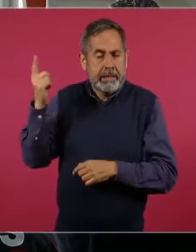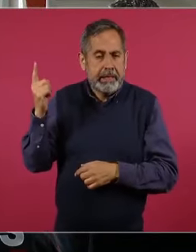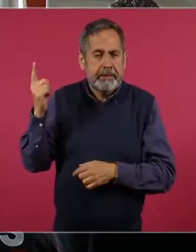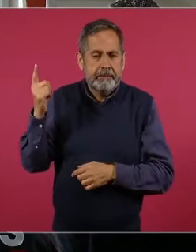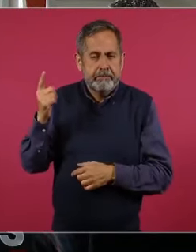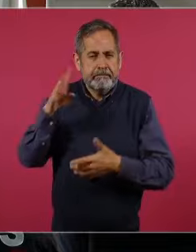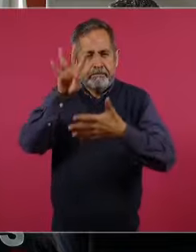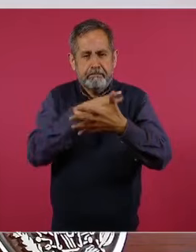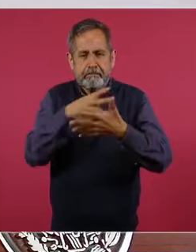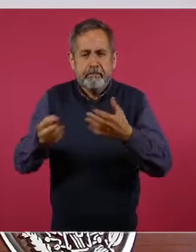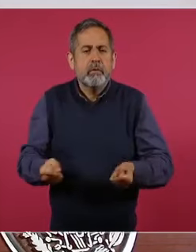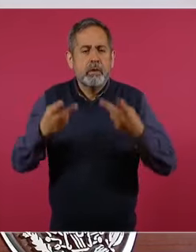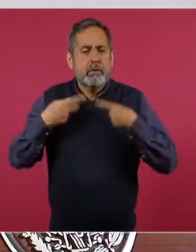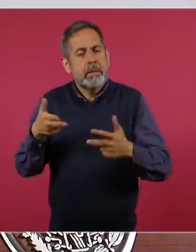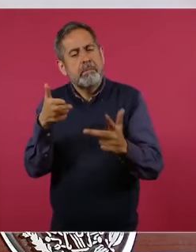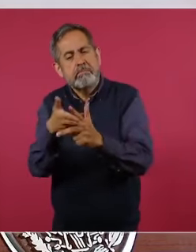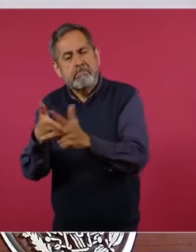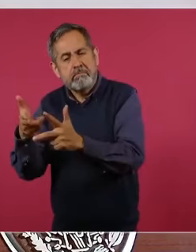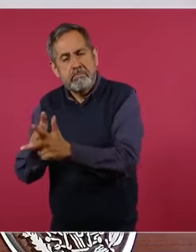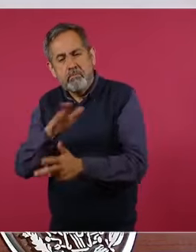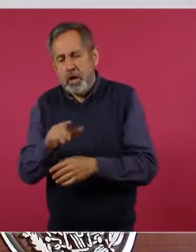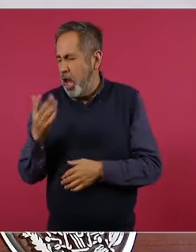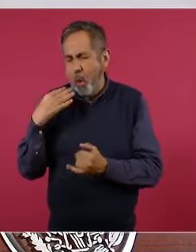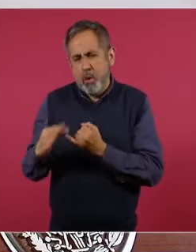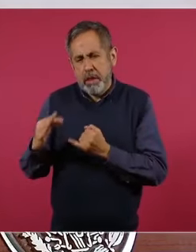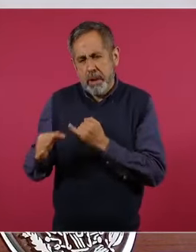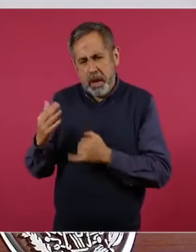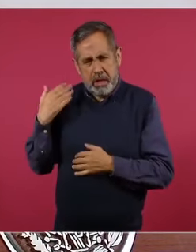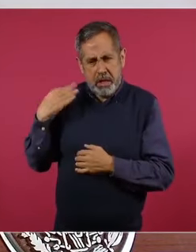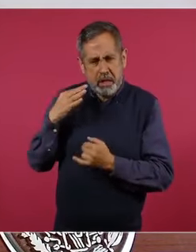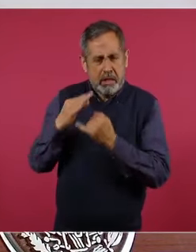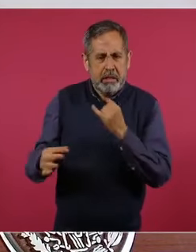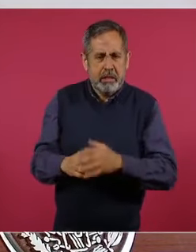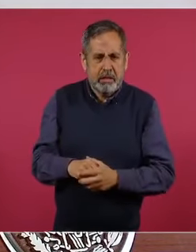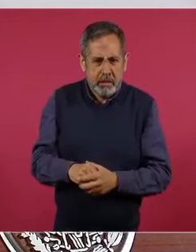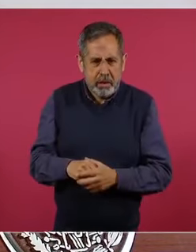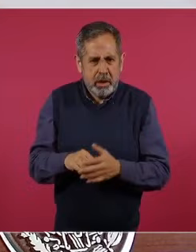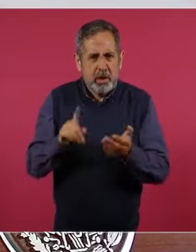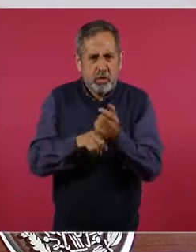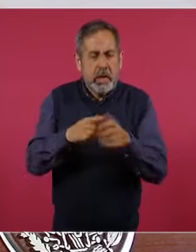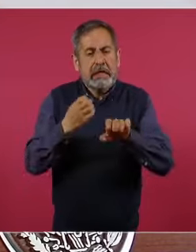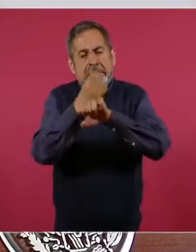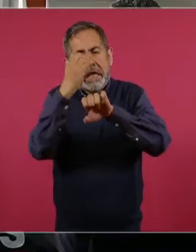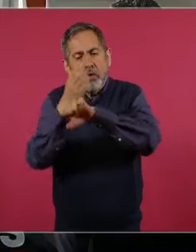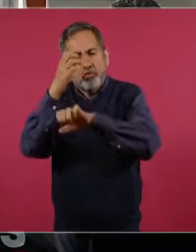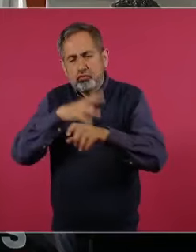la tabla de homicidios, la última, de los estados?